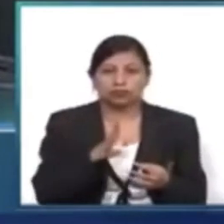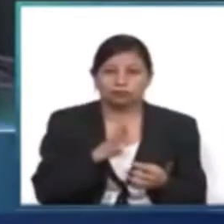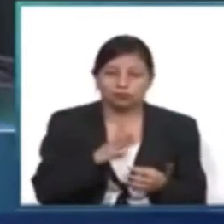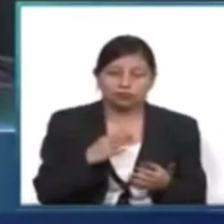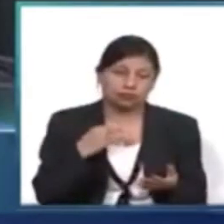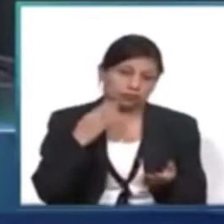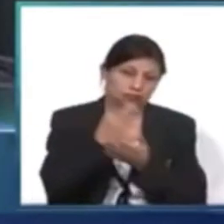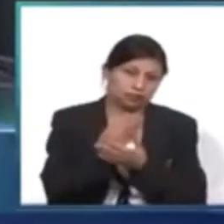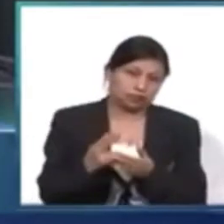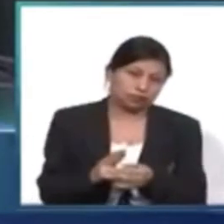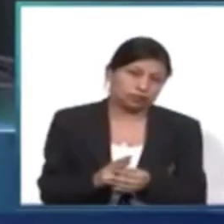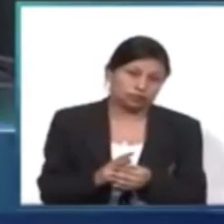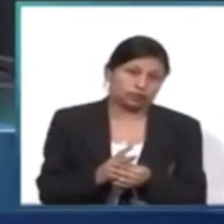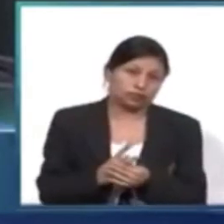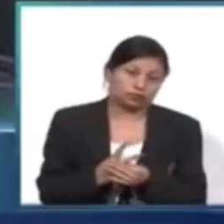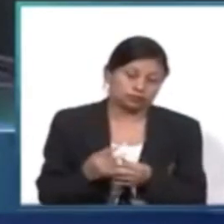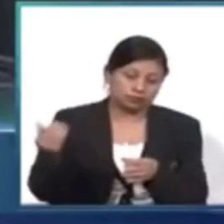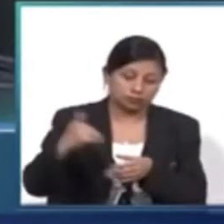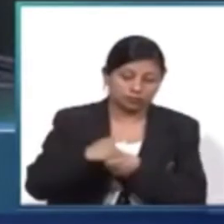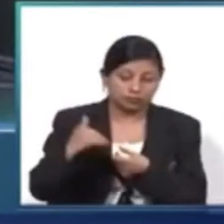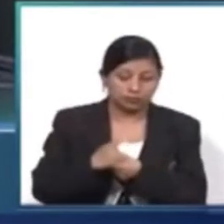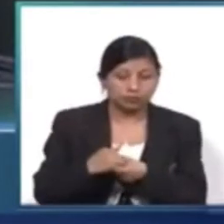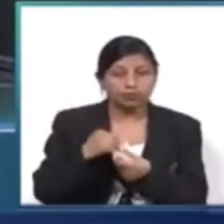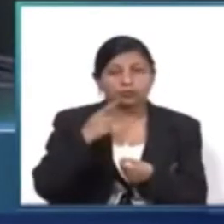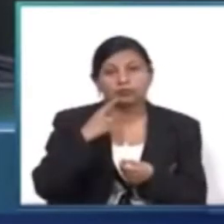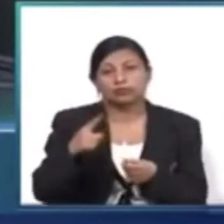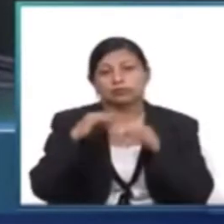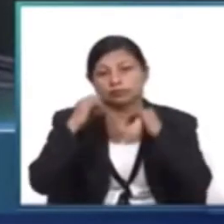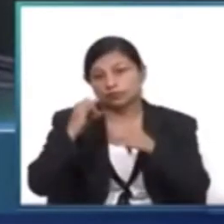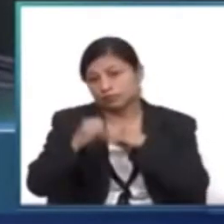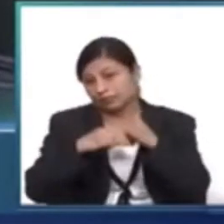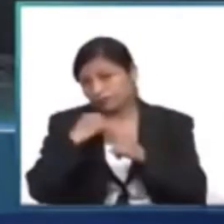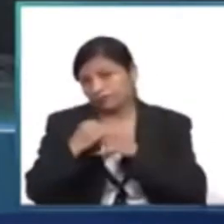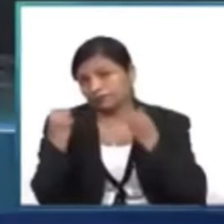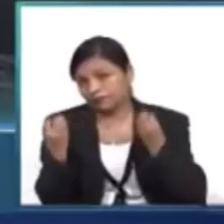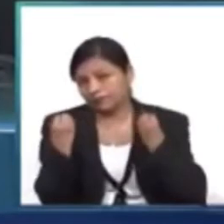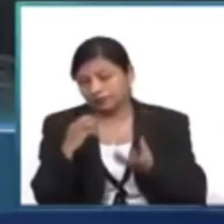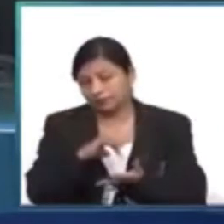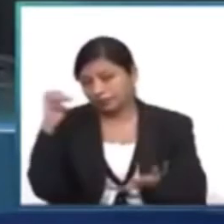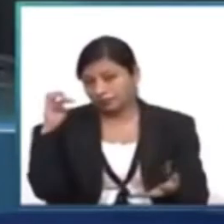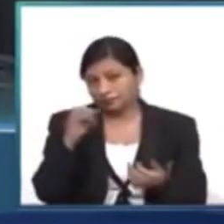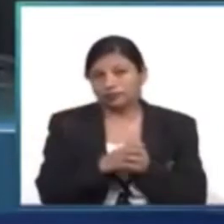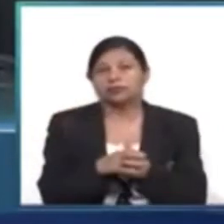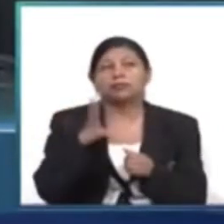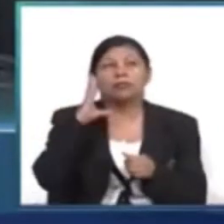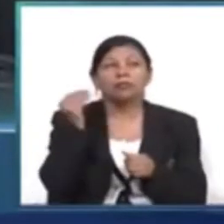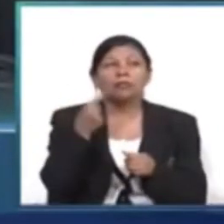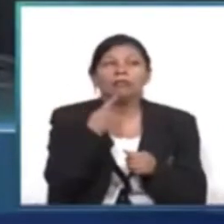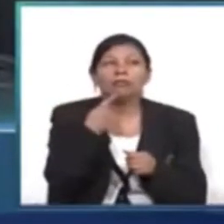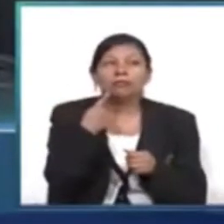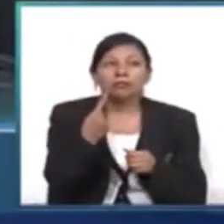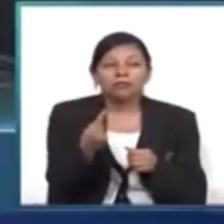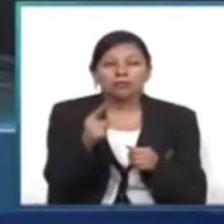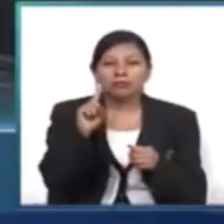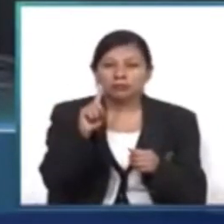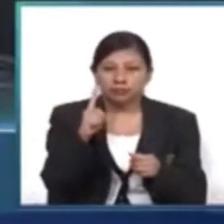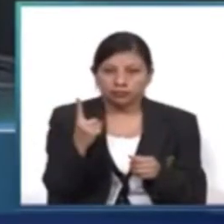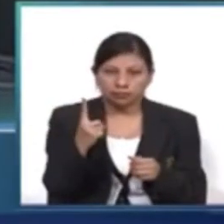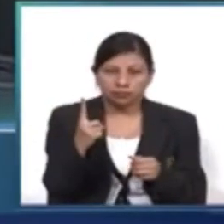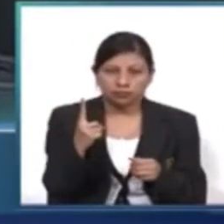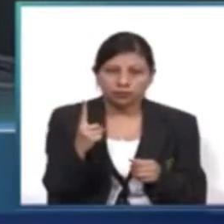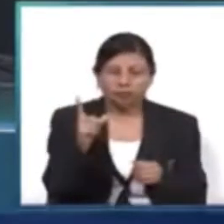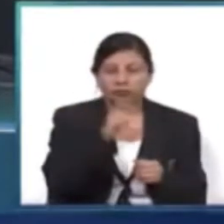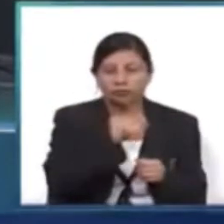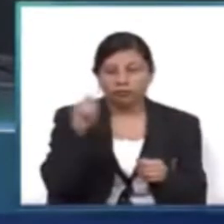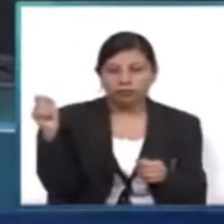estar depositando en la plataforma en la que habemos muchos países. Por eso yo mencioné en el primer semestre,